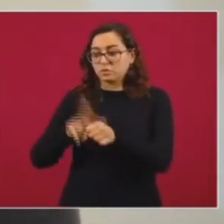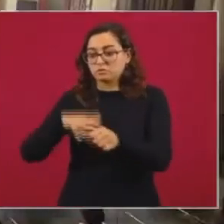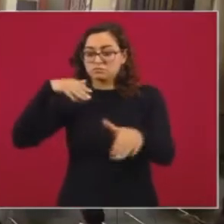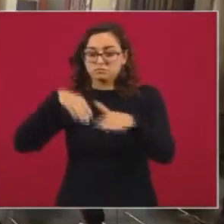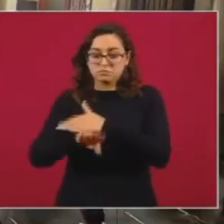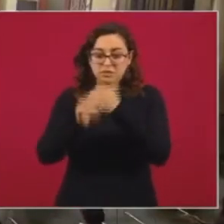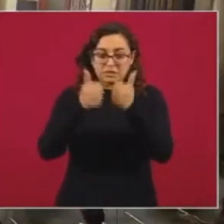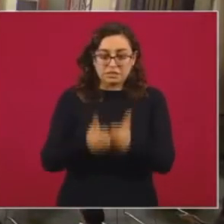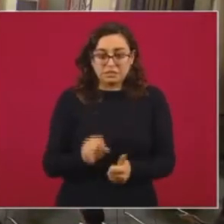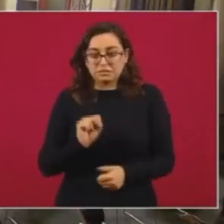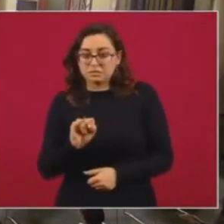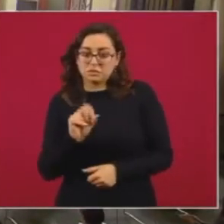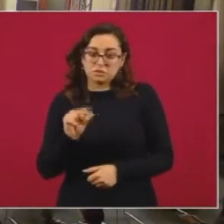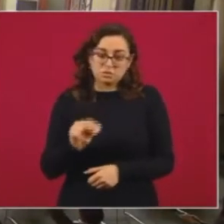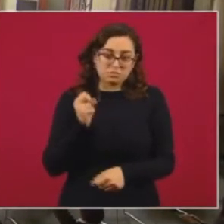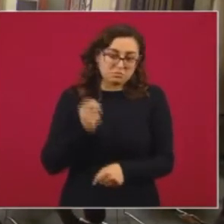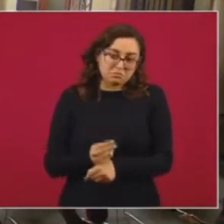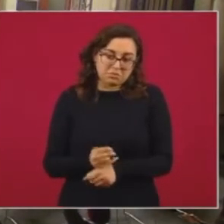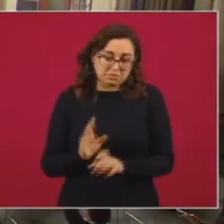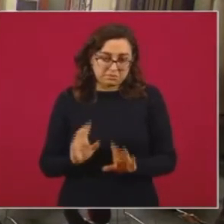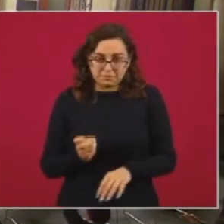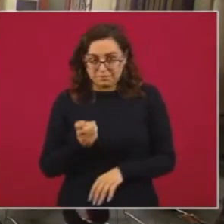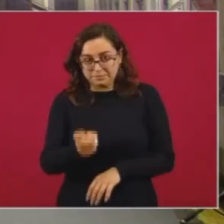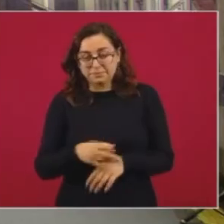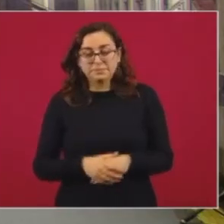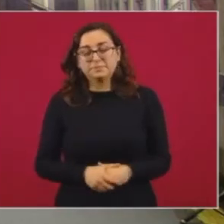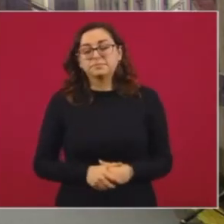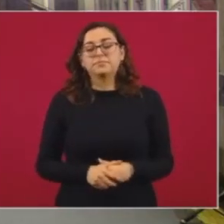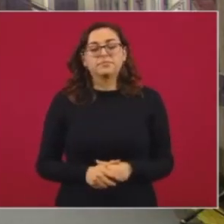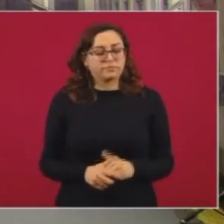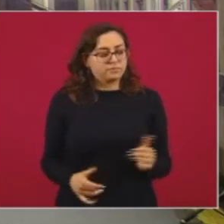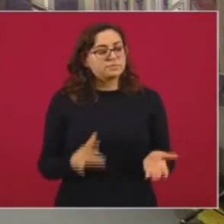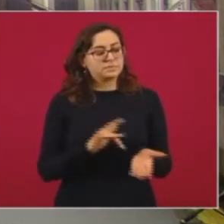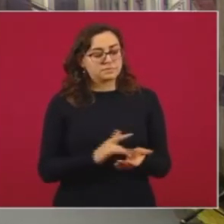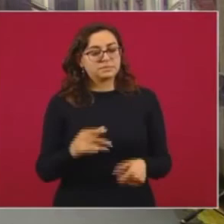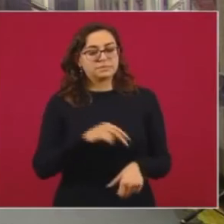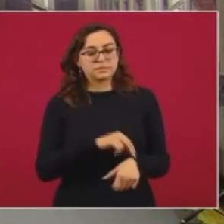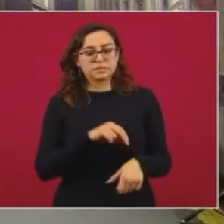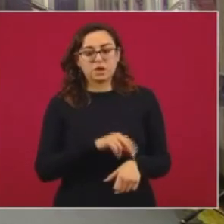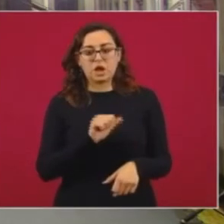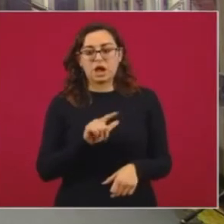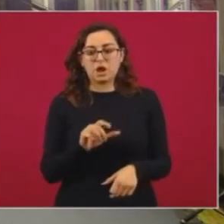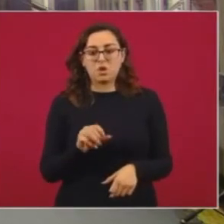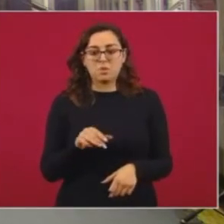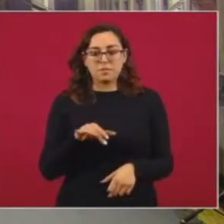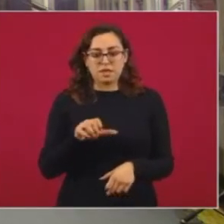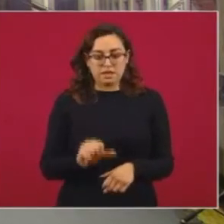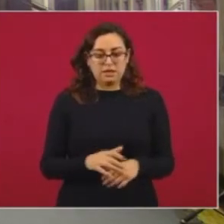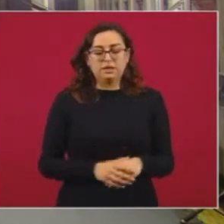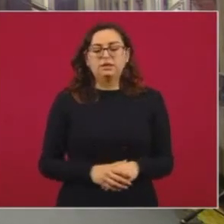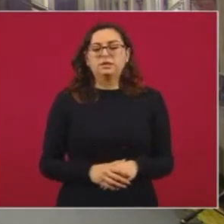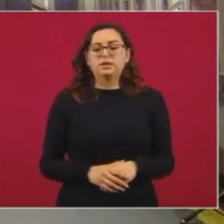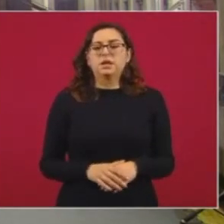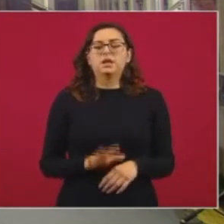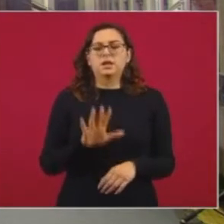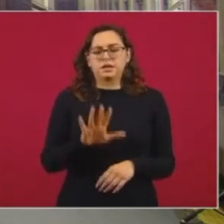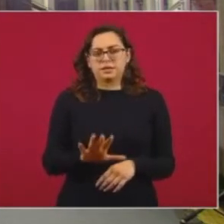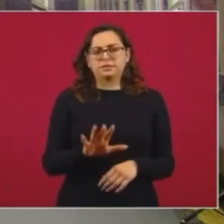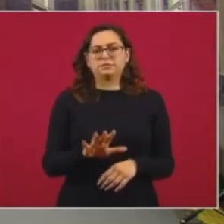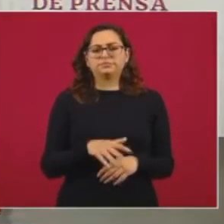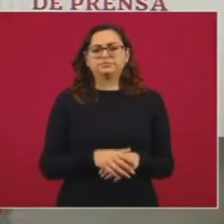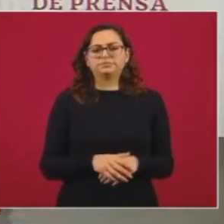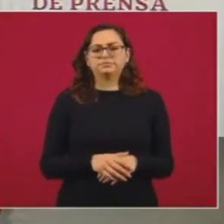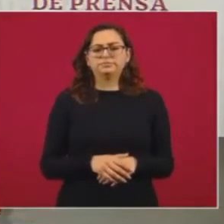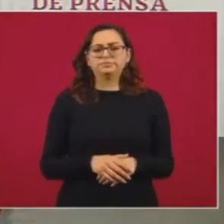hospitalización oportuna. Gracias, doctora Lomía. Ahorita le contesto, Liliana, nomás aprovechando la pregunta que me hizo,